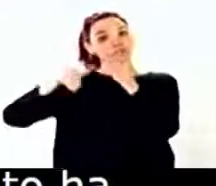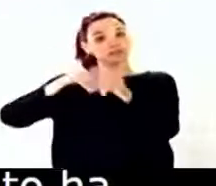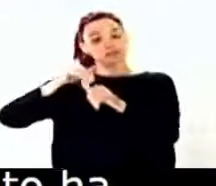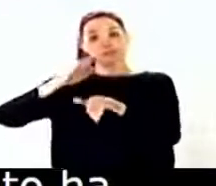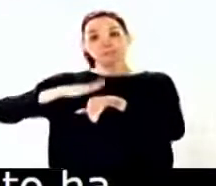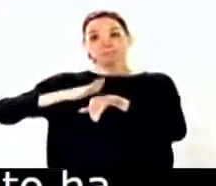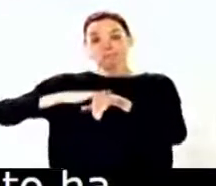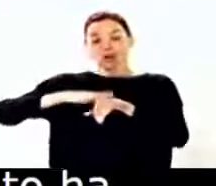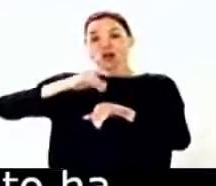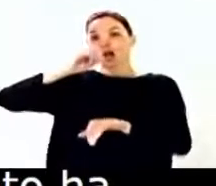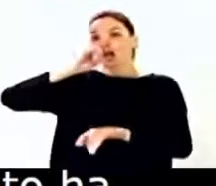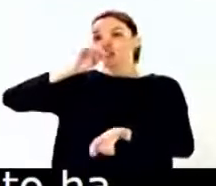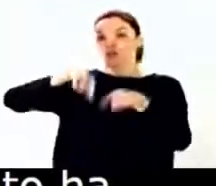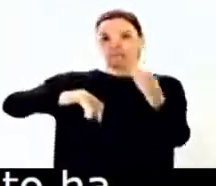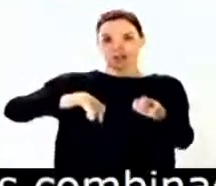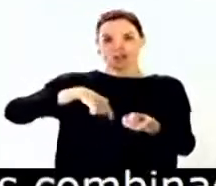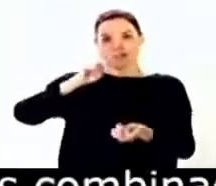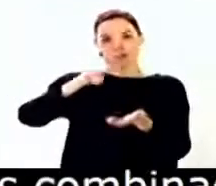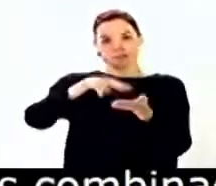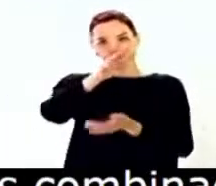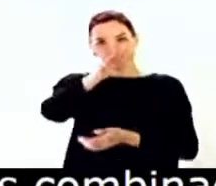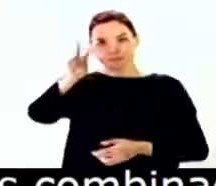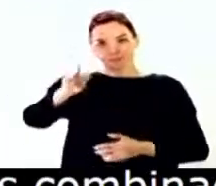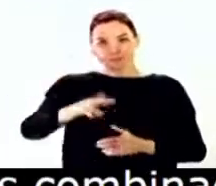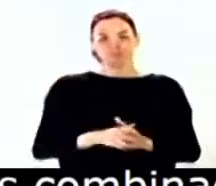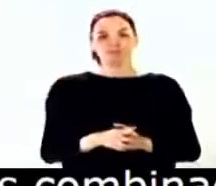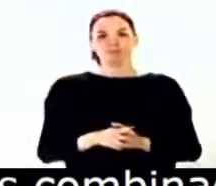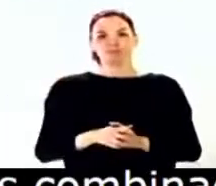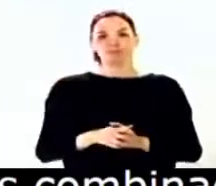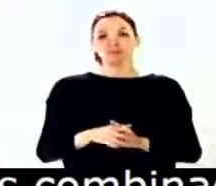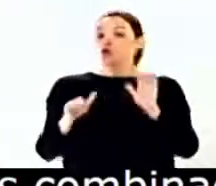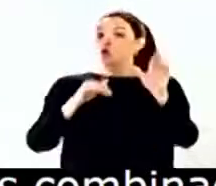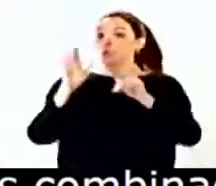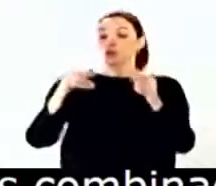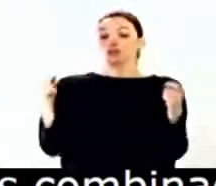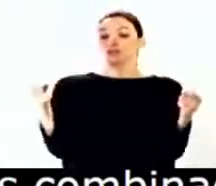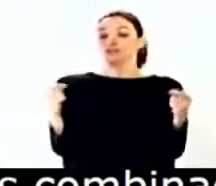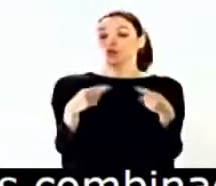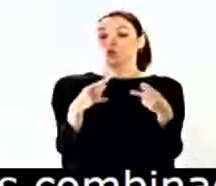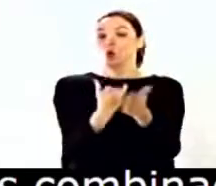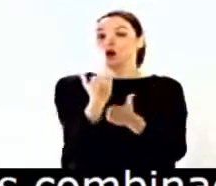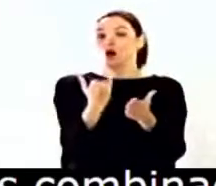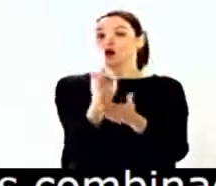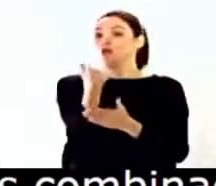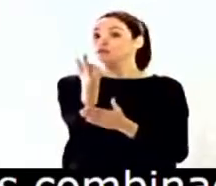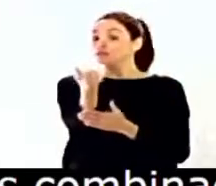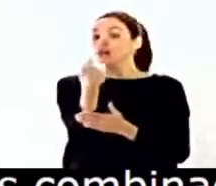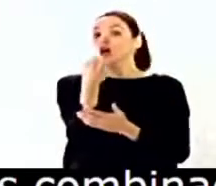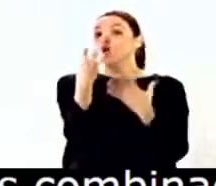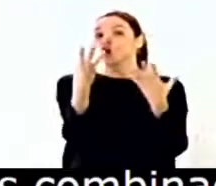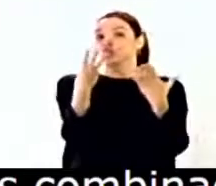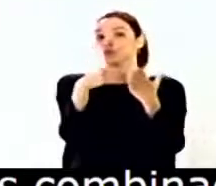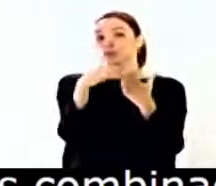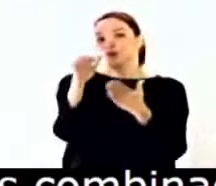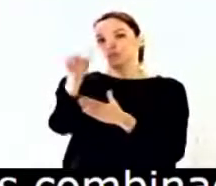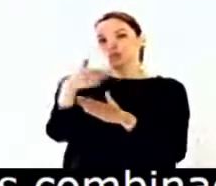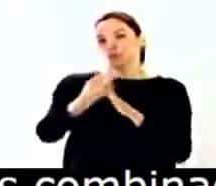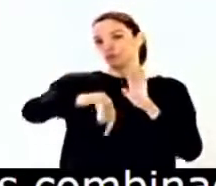año 2022. Una convocatoria de seguros agrarios que está dotado con 8 millones de